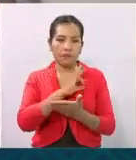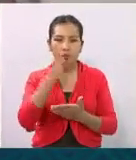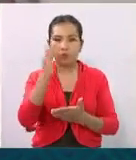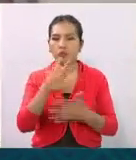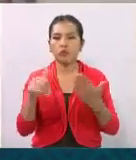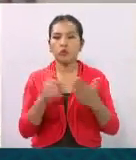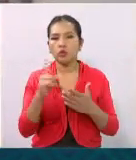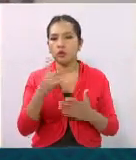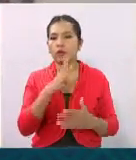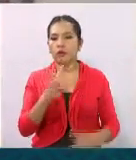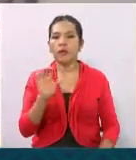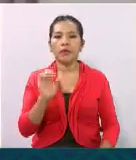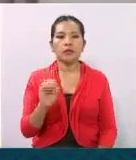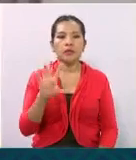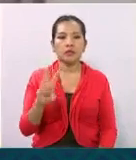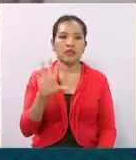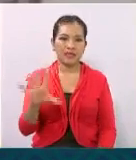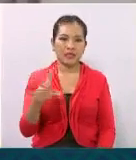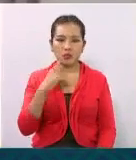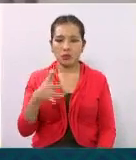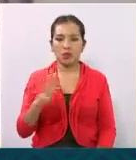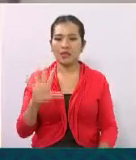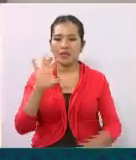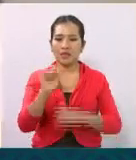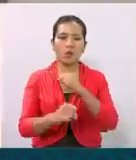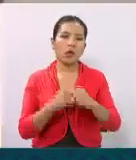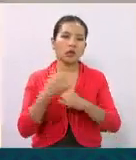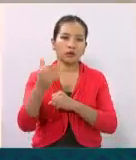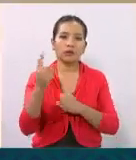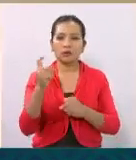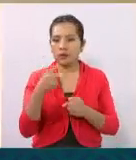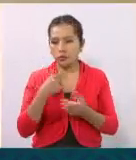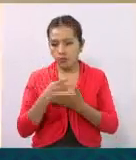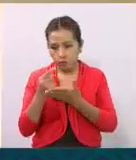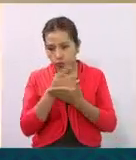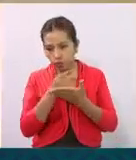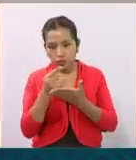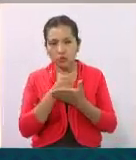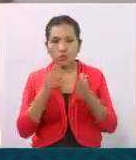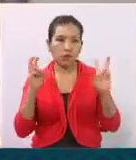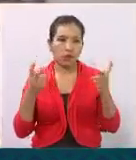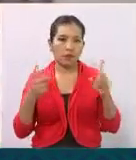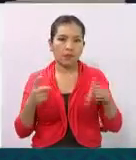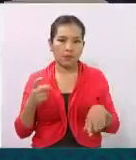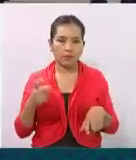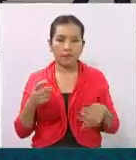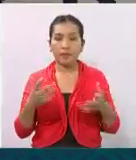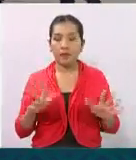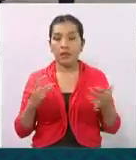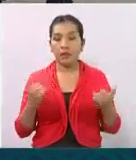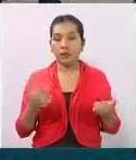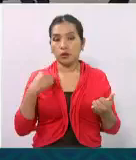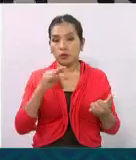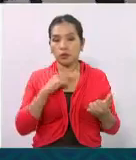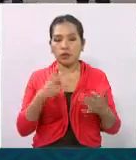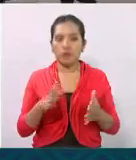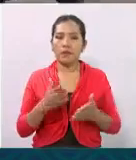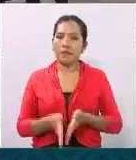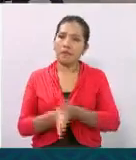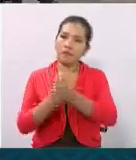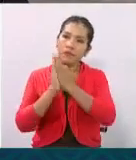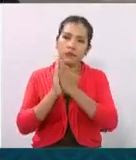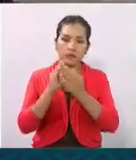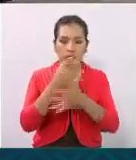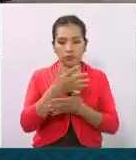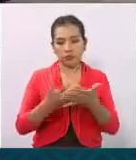la 065, que cada 5 años debemos discutir estos temas. Y este año también hemos presentado un pliego de